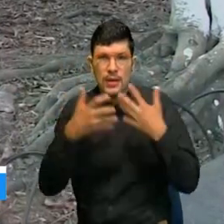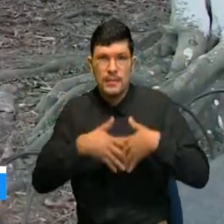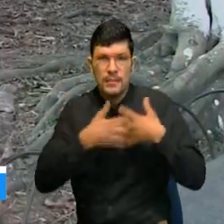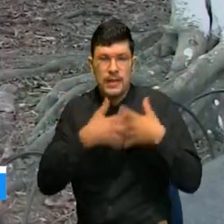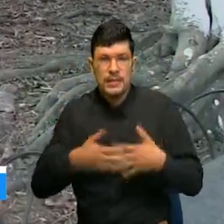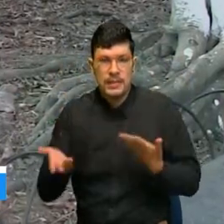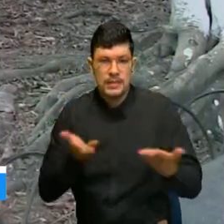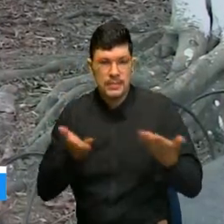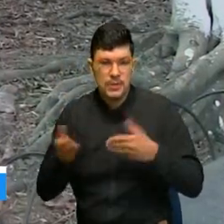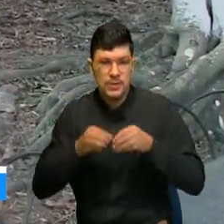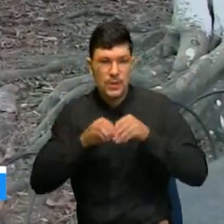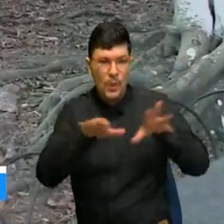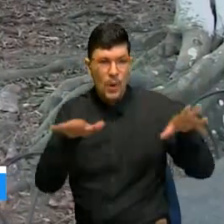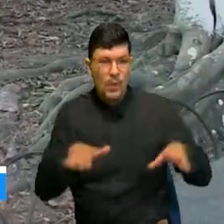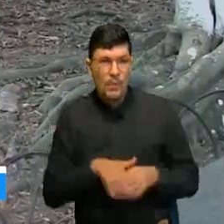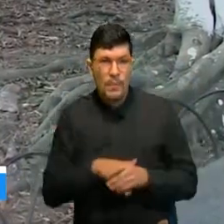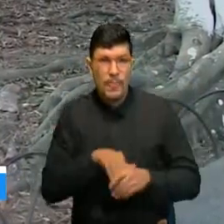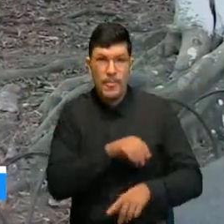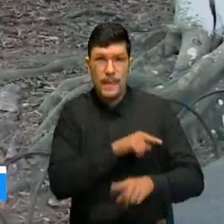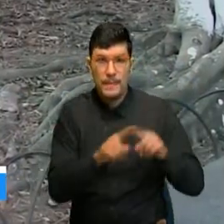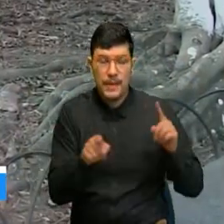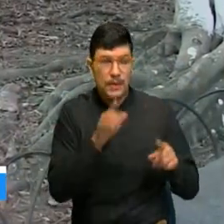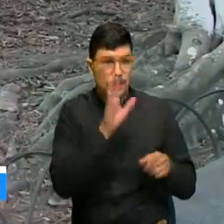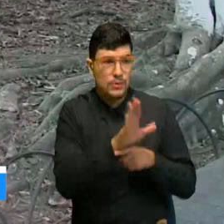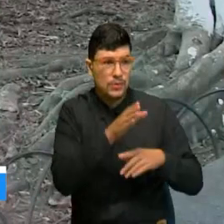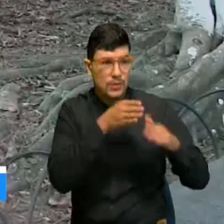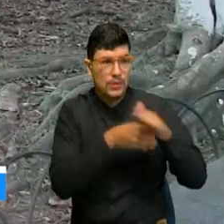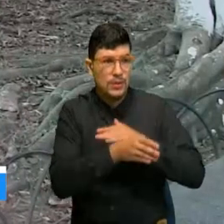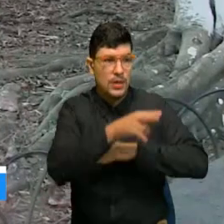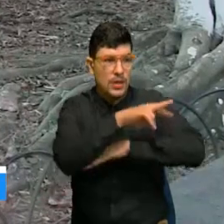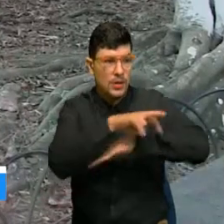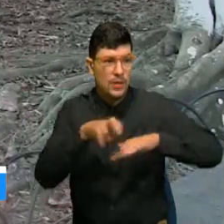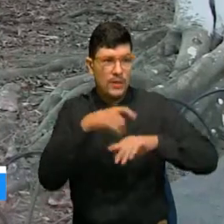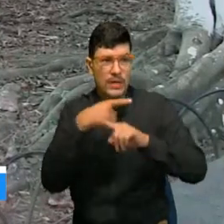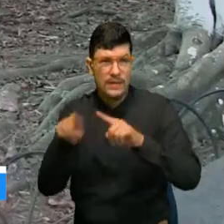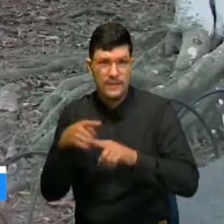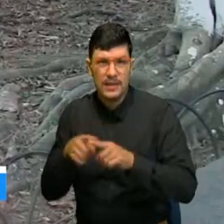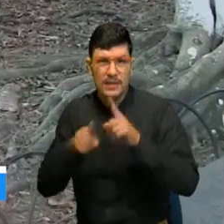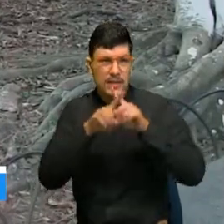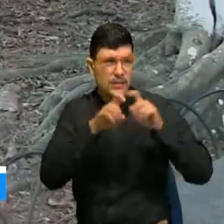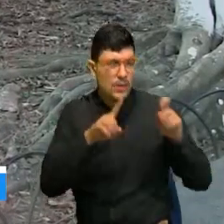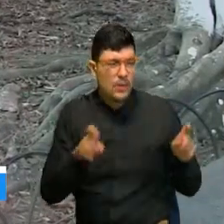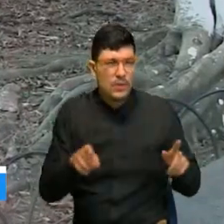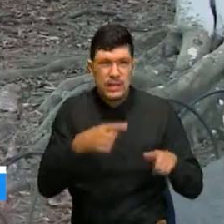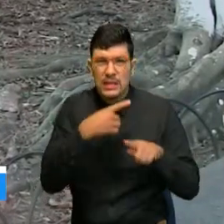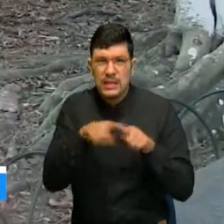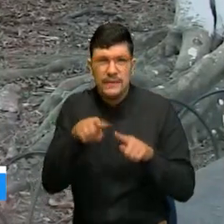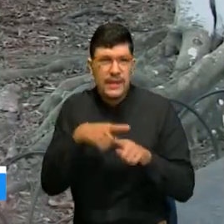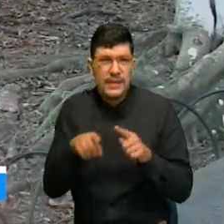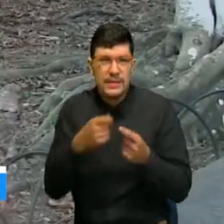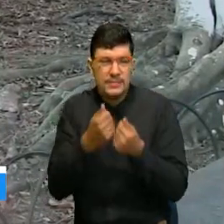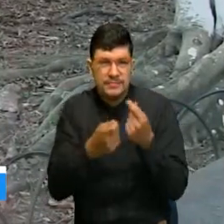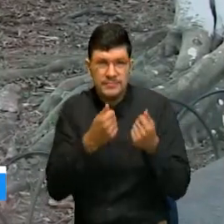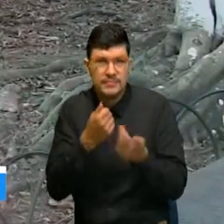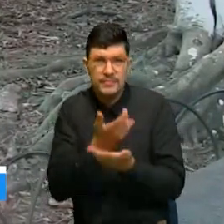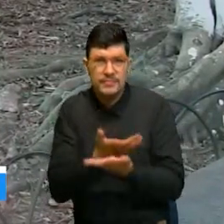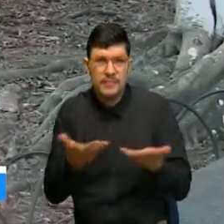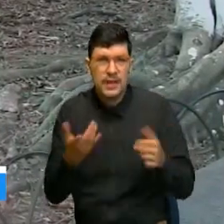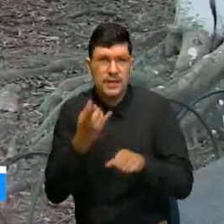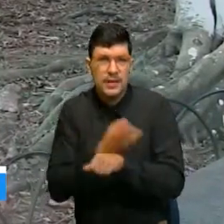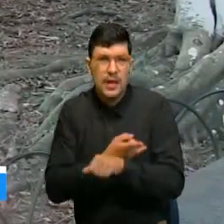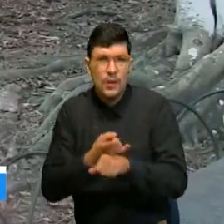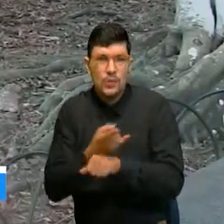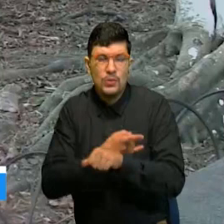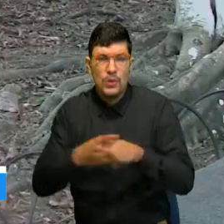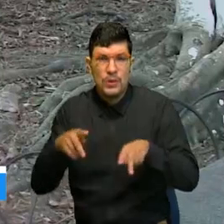de servicios públicos. A él le hurtaron varios electrodomésticos y otras pertenencias de uso personal